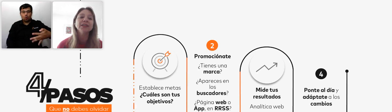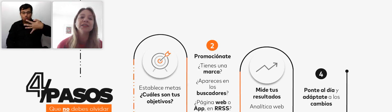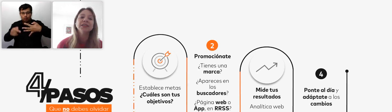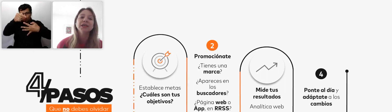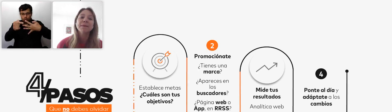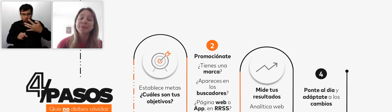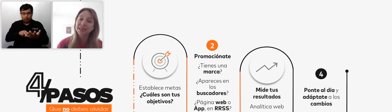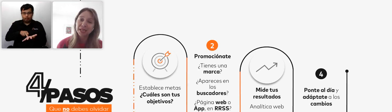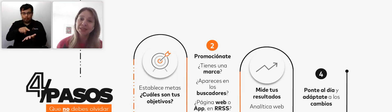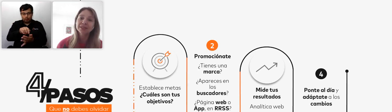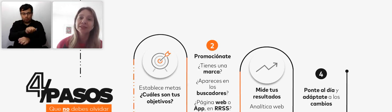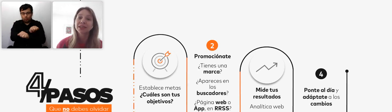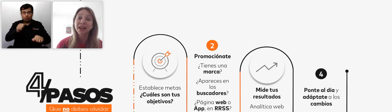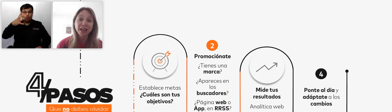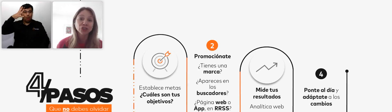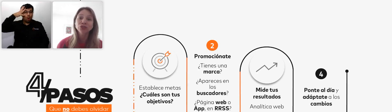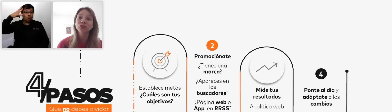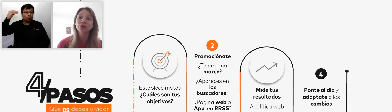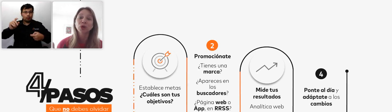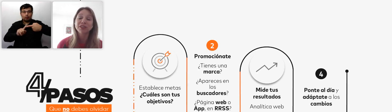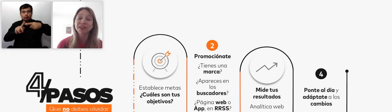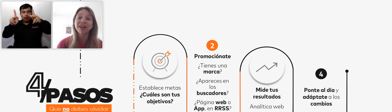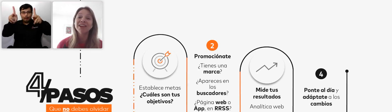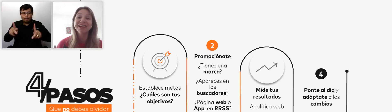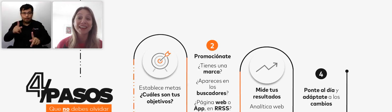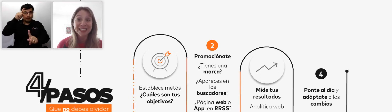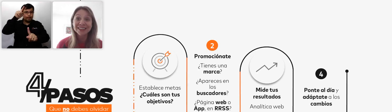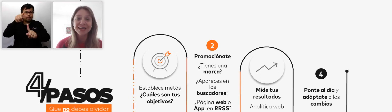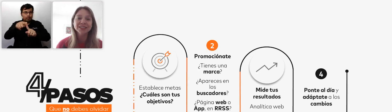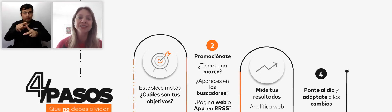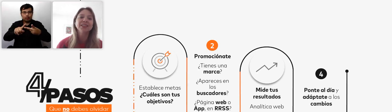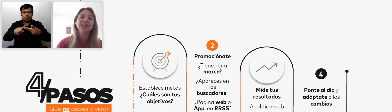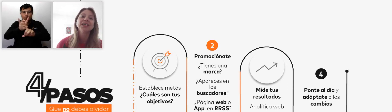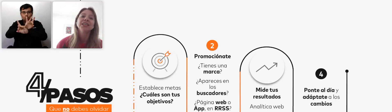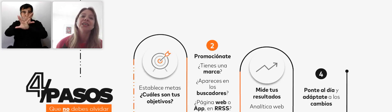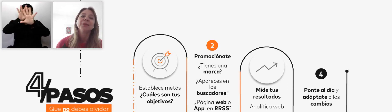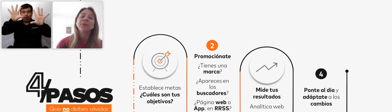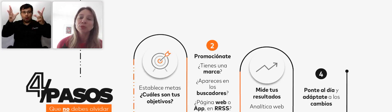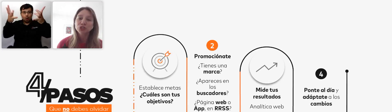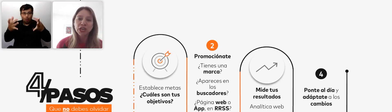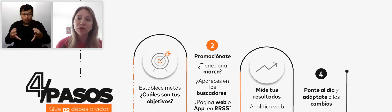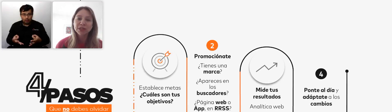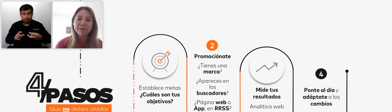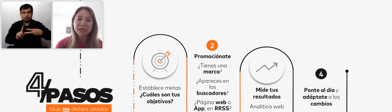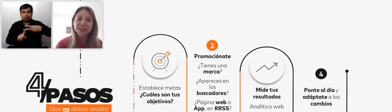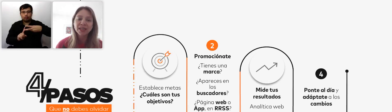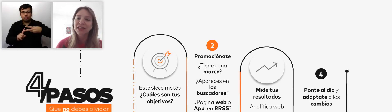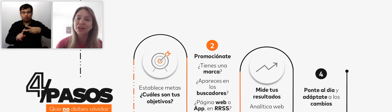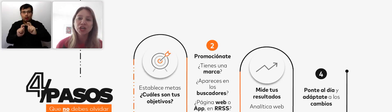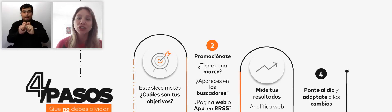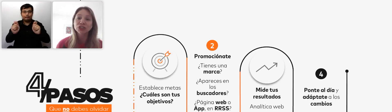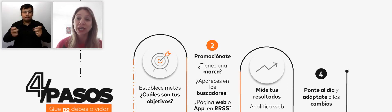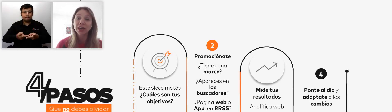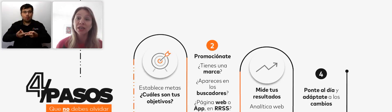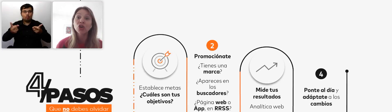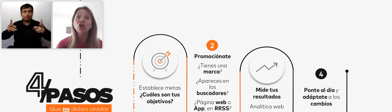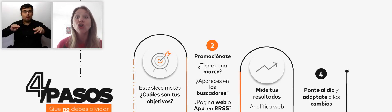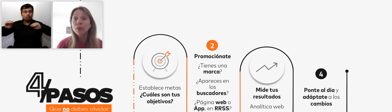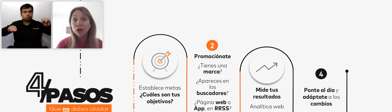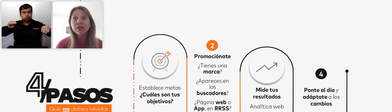olvidar: metas claros, cuantificables, realistas, promocionar nuestra empresa, darnos a